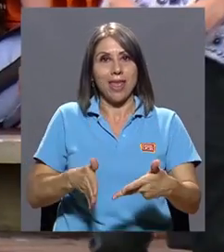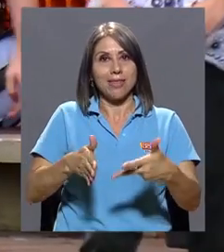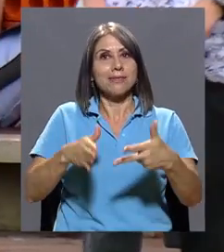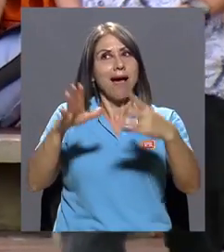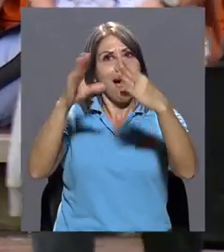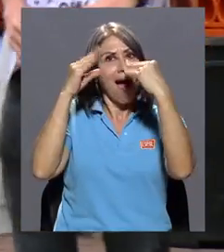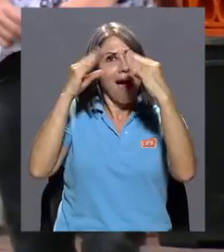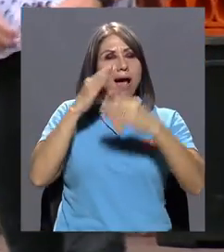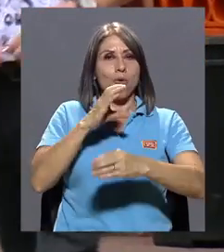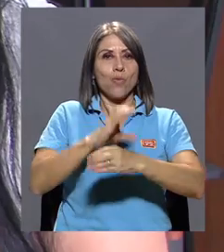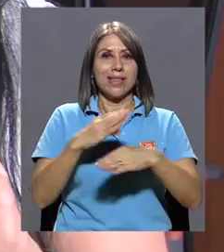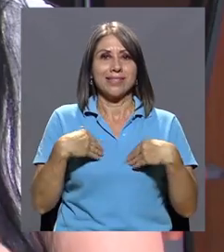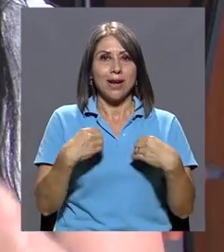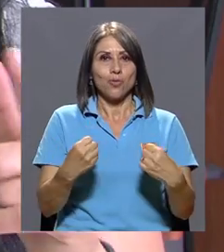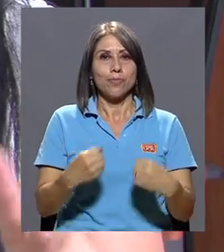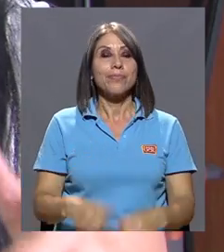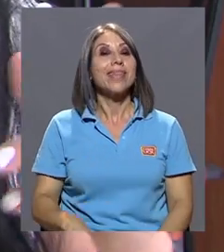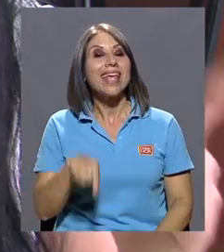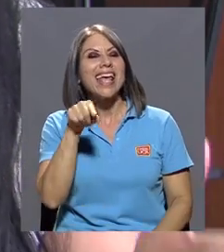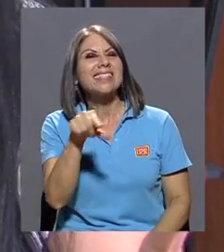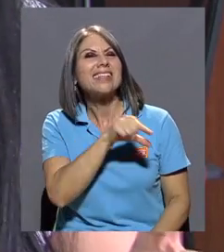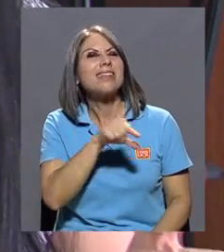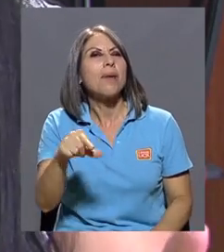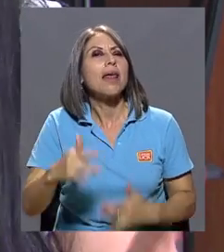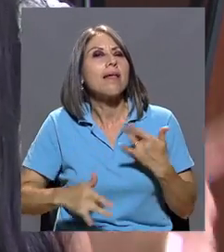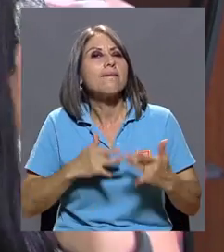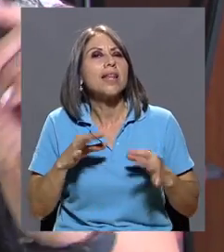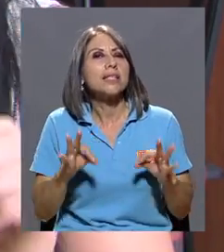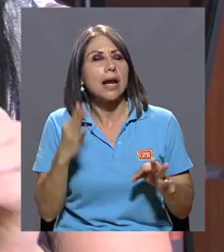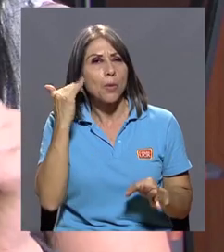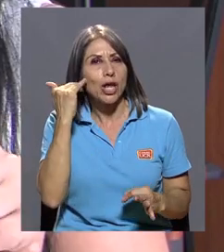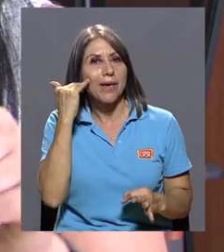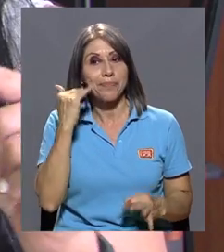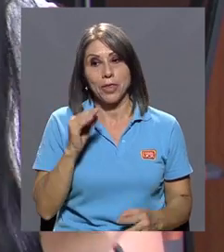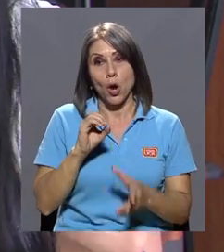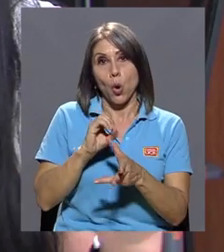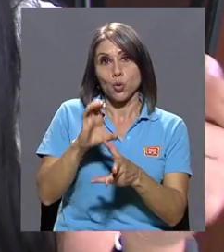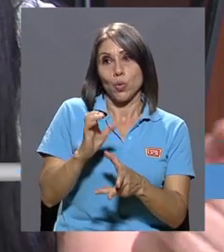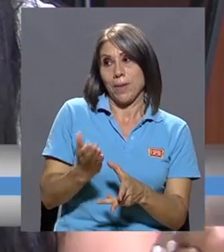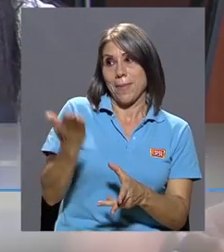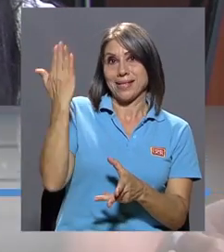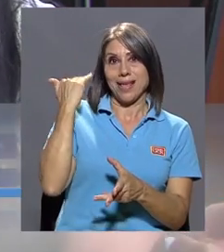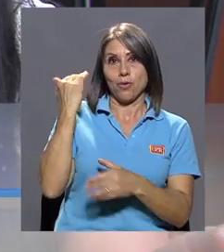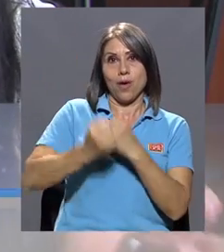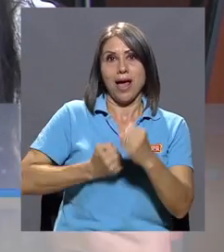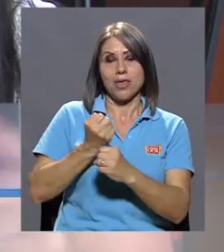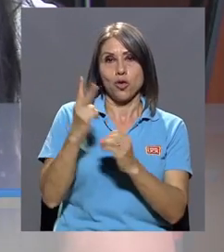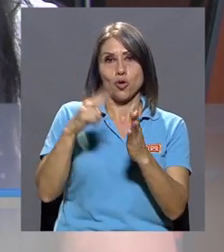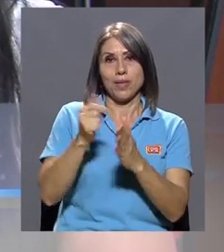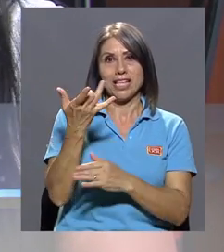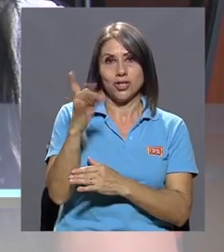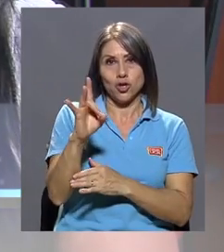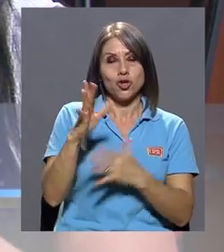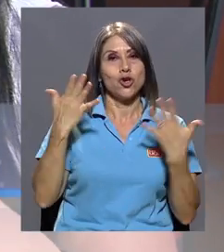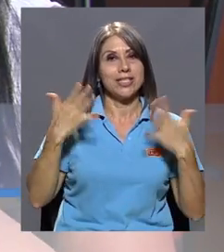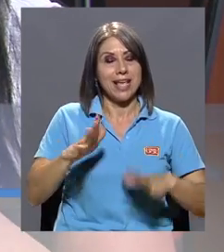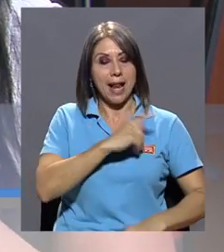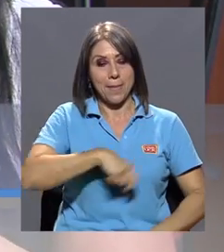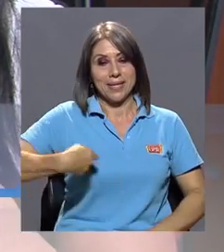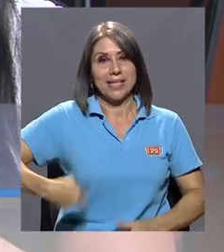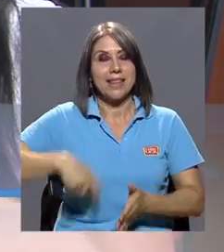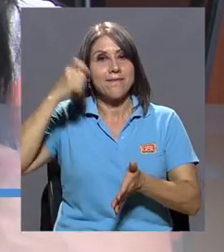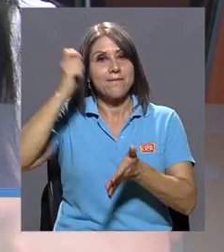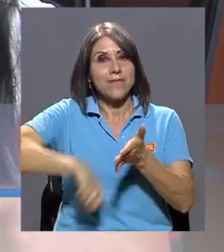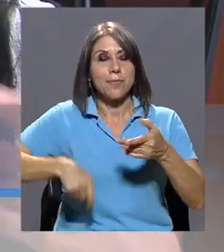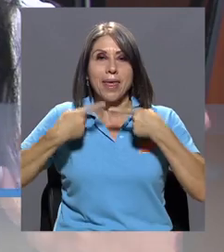cuiden de su salud. Y esta semana del bienestar, ¿por qué? En octubre pasado, en el 2018, se firma, o el presidente de la